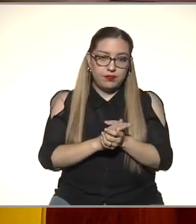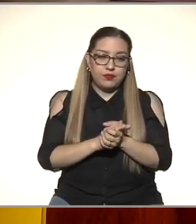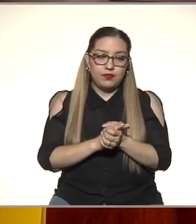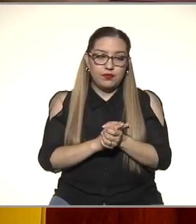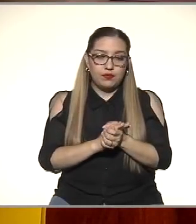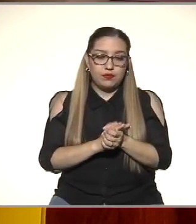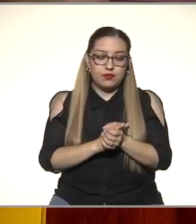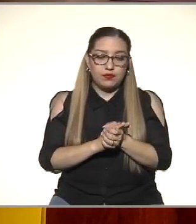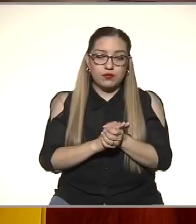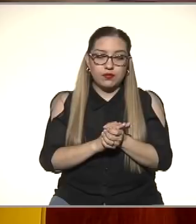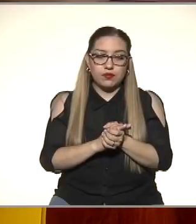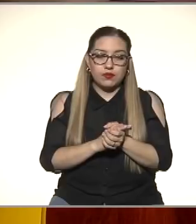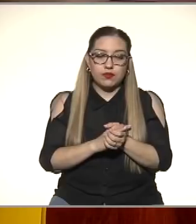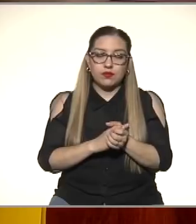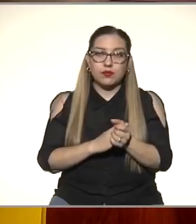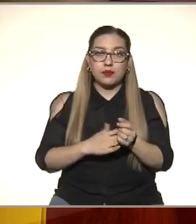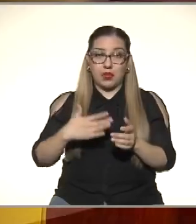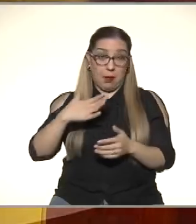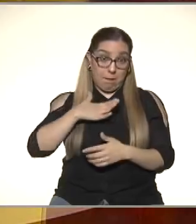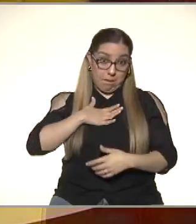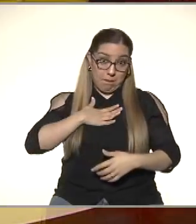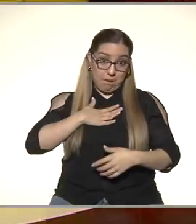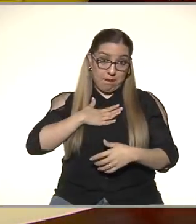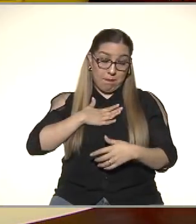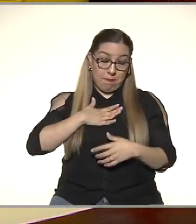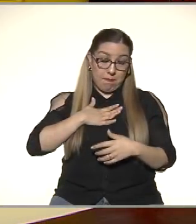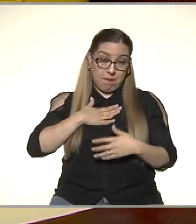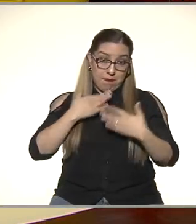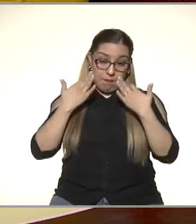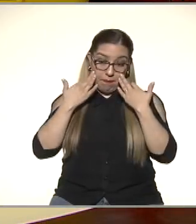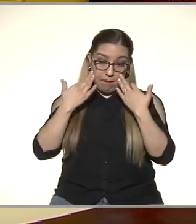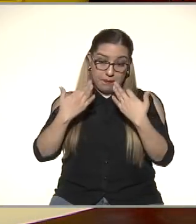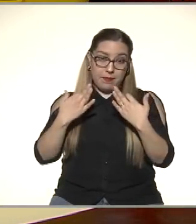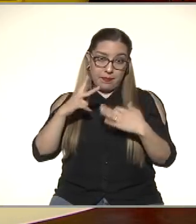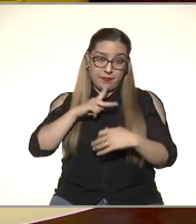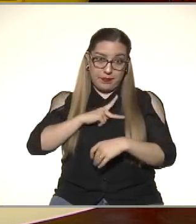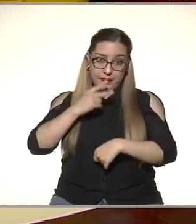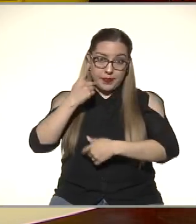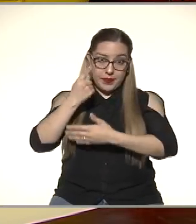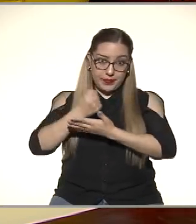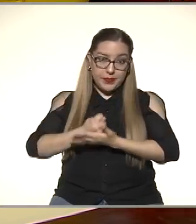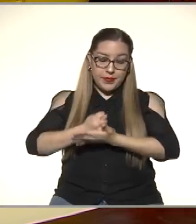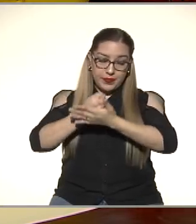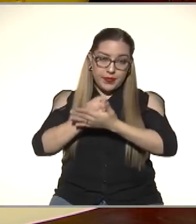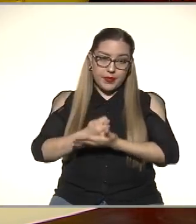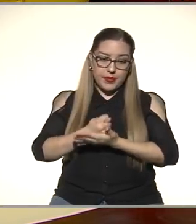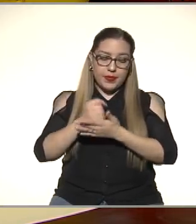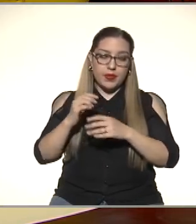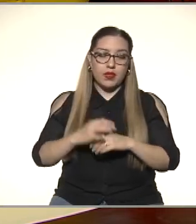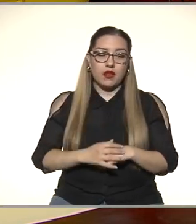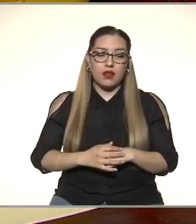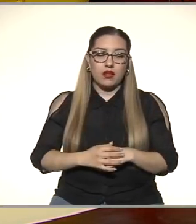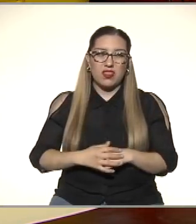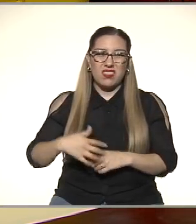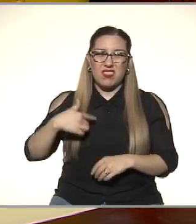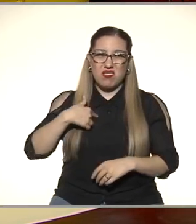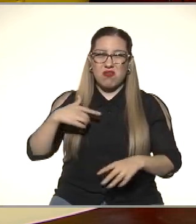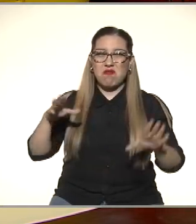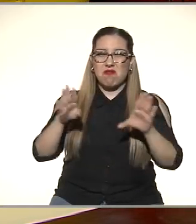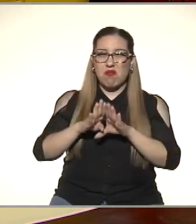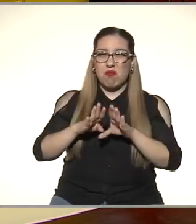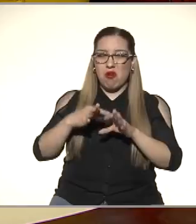pasando. Yo en mi práctica, digamos, en la terapia, siempre tengo mucho cuidado de no emitir juicios de